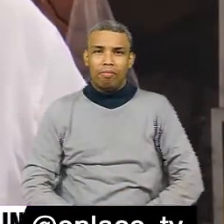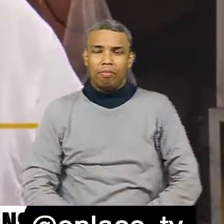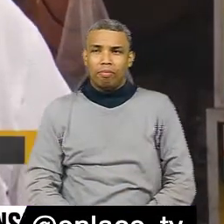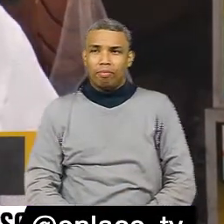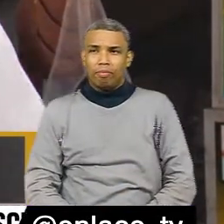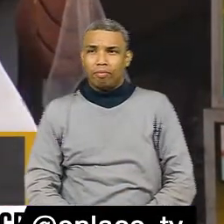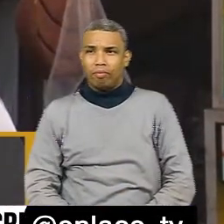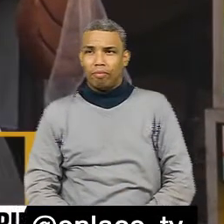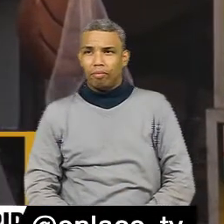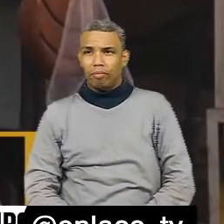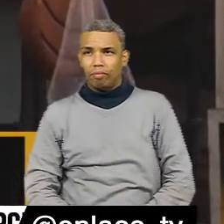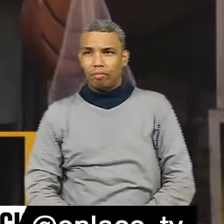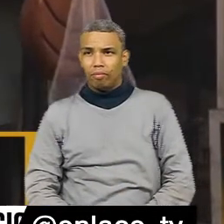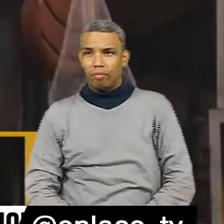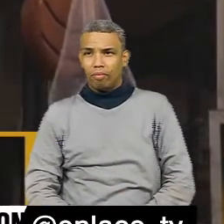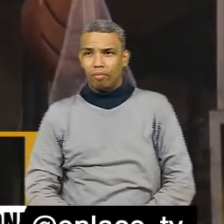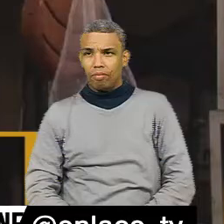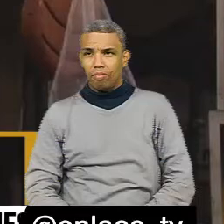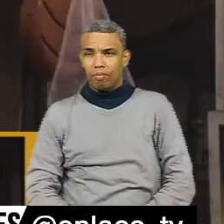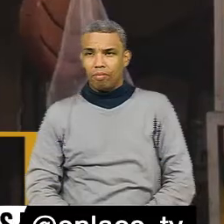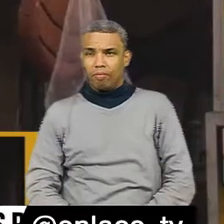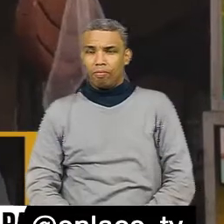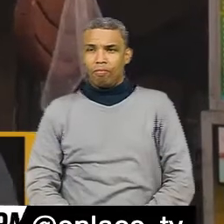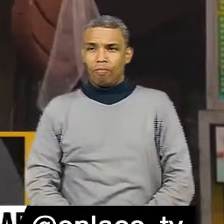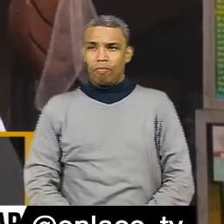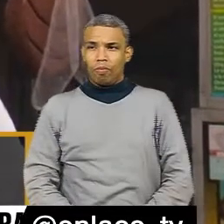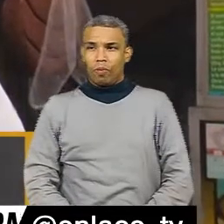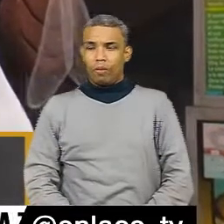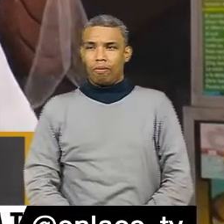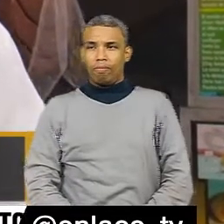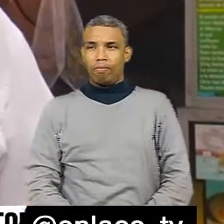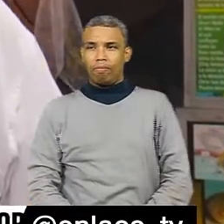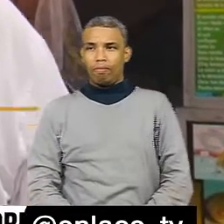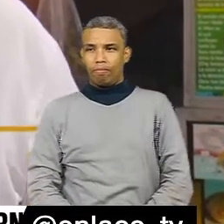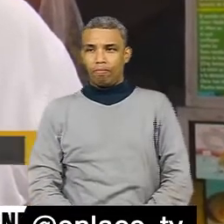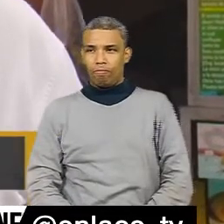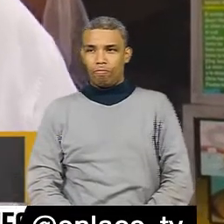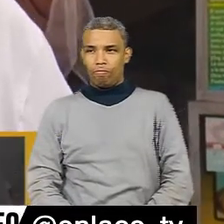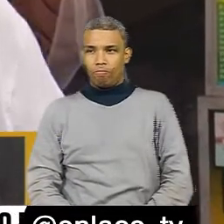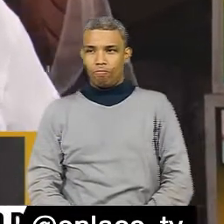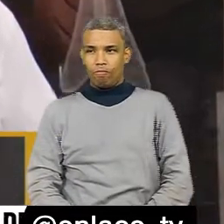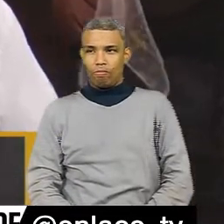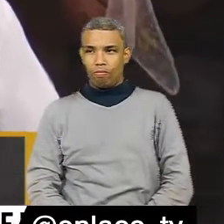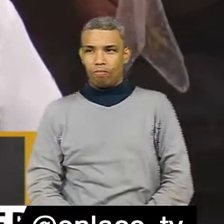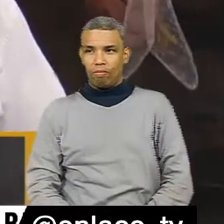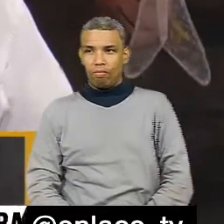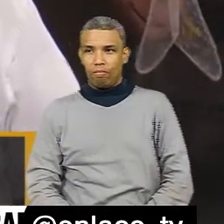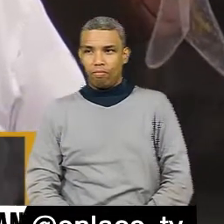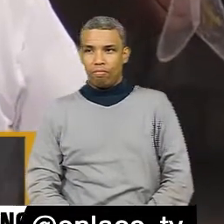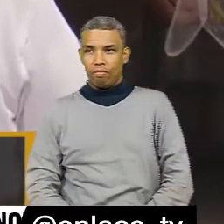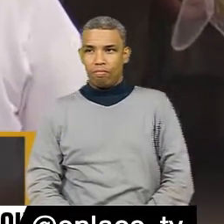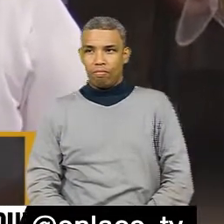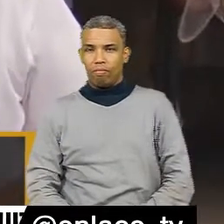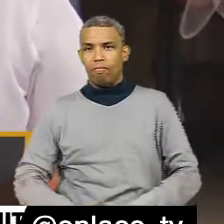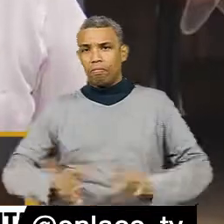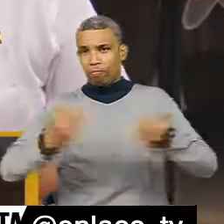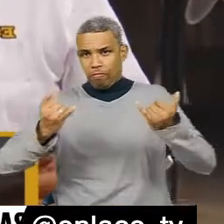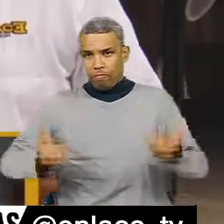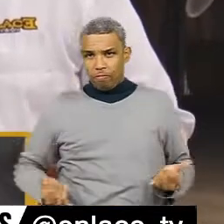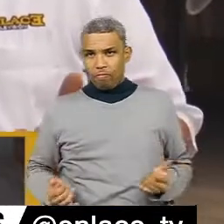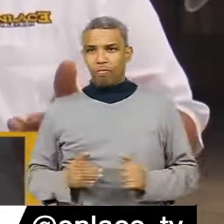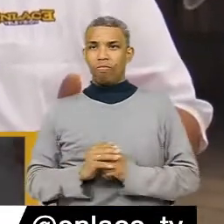Saludos compañeros en estudios, amable teleaudiencia de Enlace Noticias. A esta hora me acompaña el intendente Freddy Ramírez, quien es